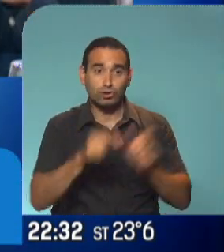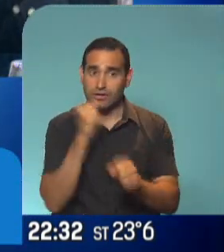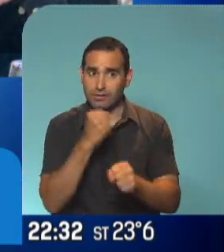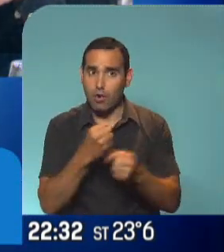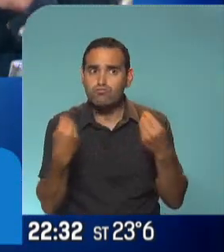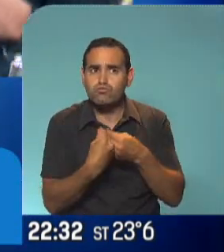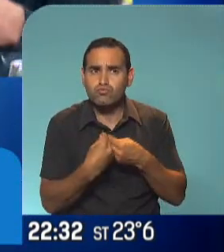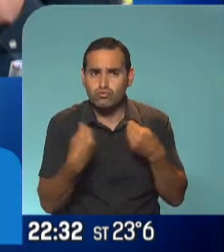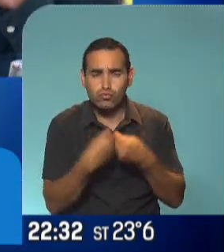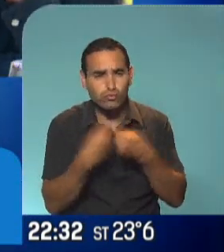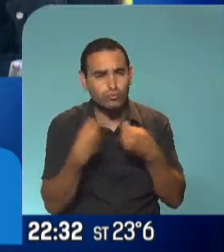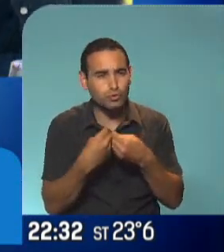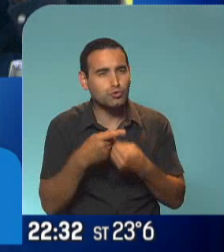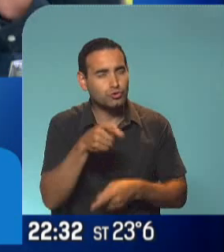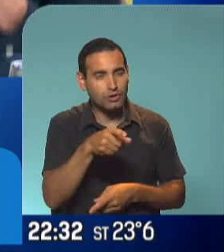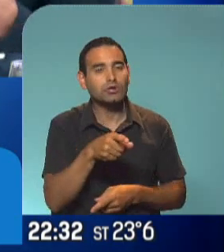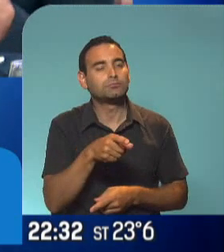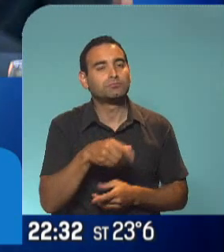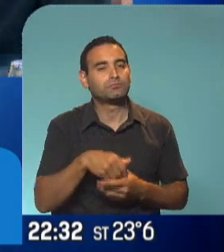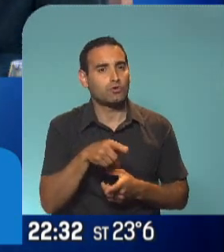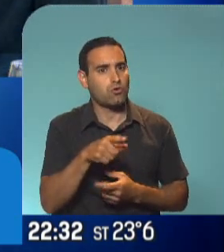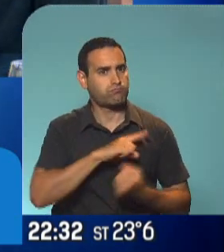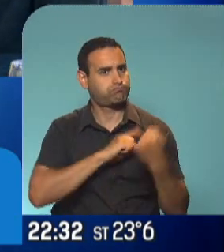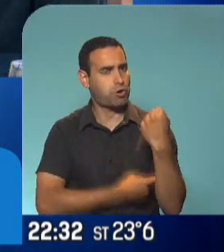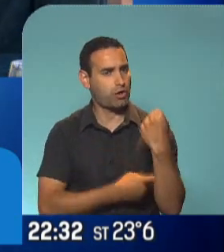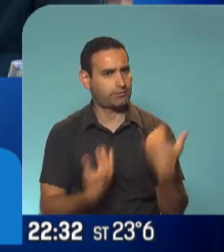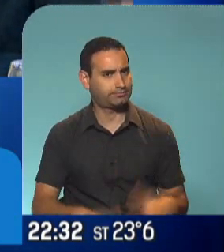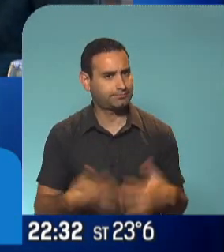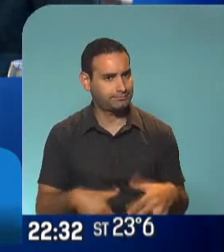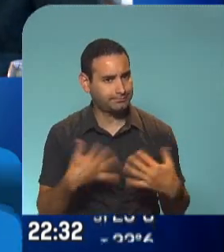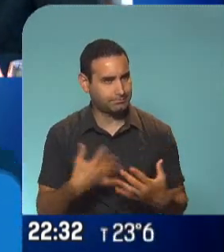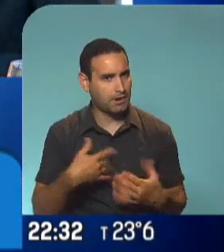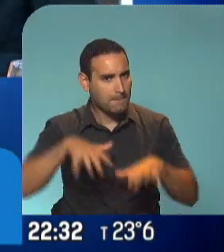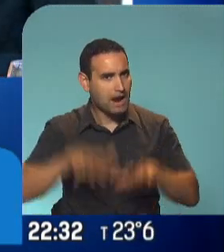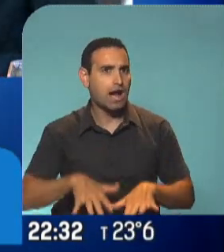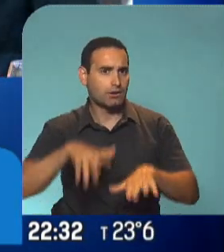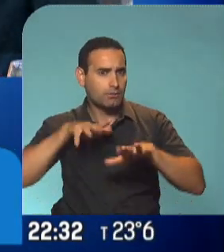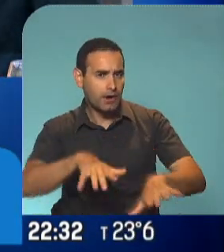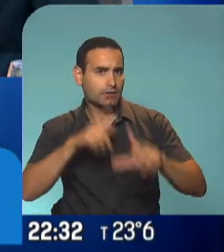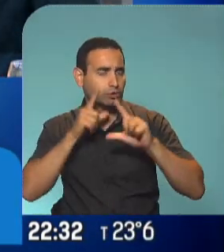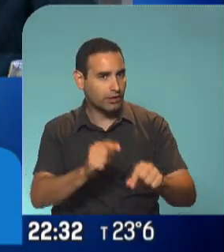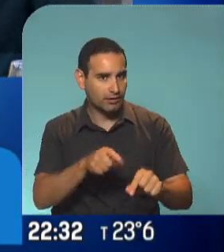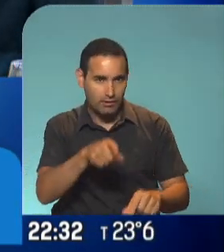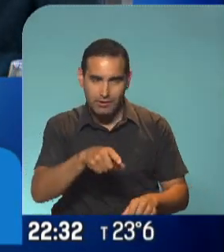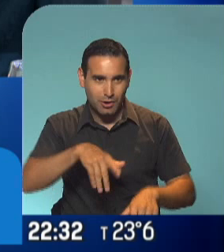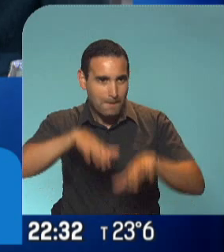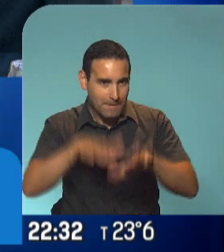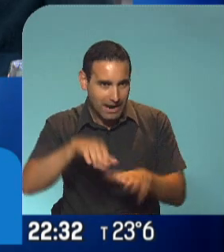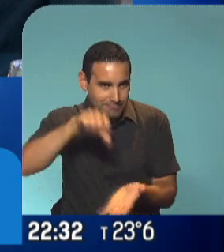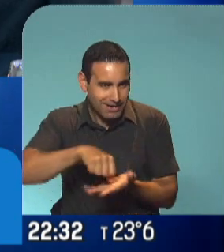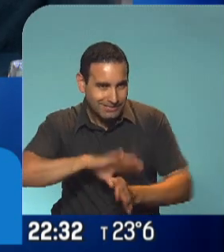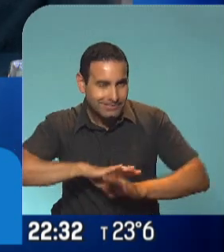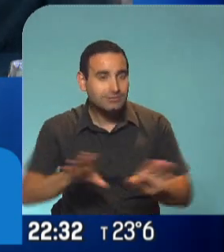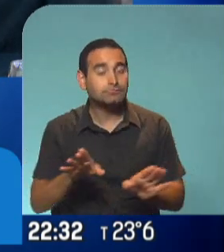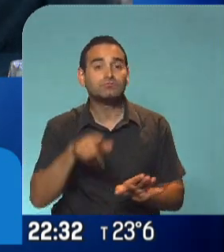una peculiaridad y un poder, digamos, de huelga muy importante, porque básicamente son capaces de paralizar el país. Bueno,